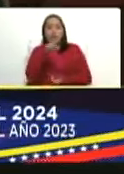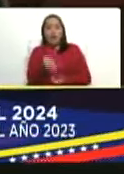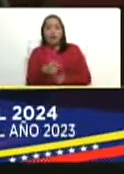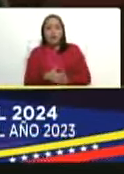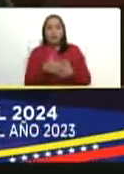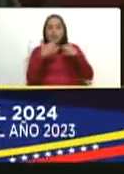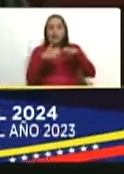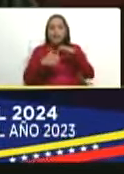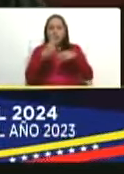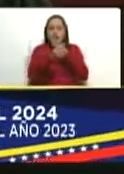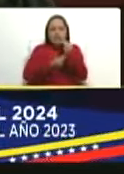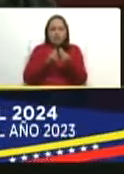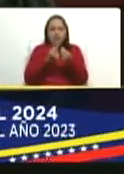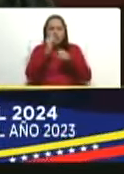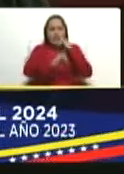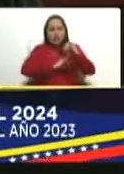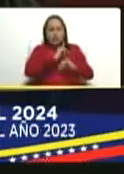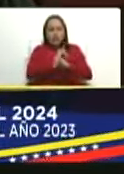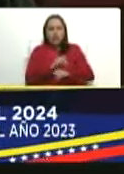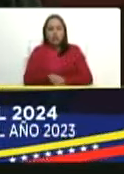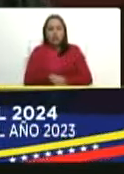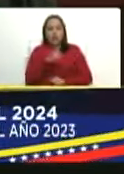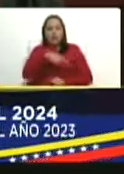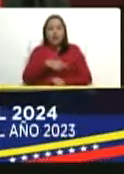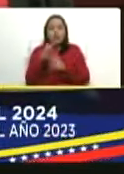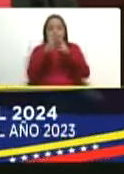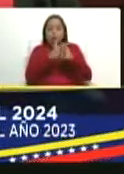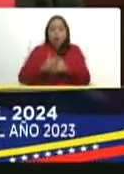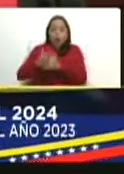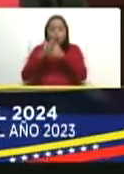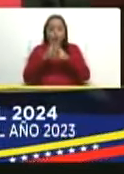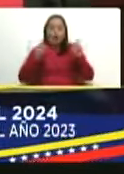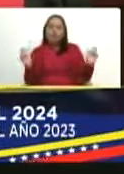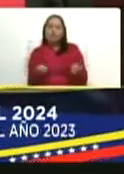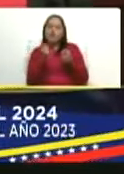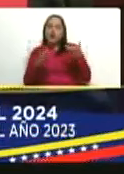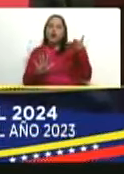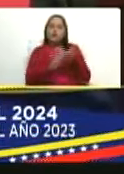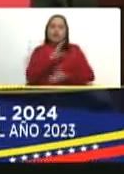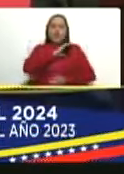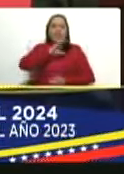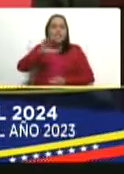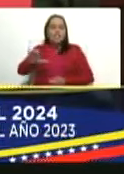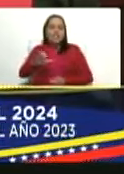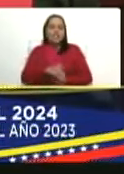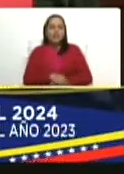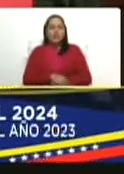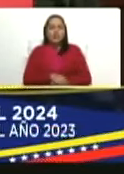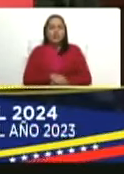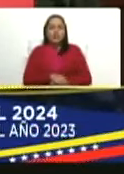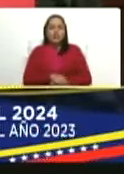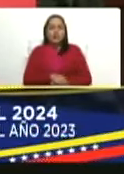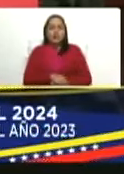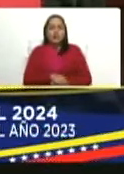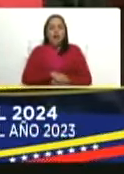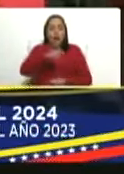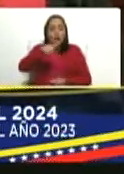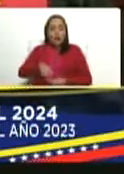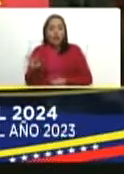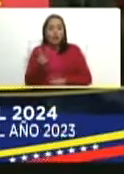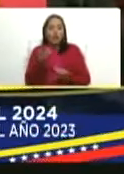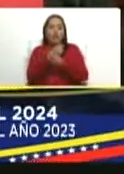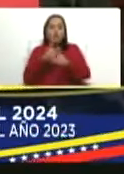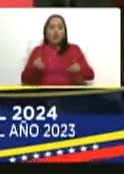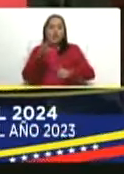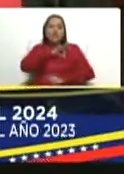financieros internacionales, para los Estados Unidos, promotor de su soberanía imperial, nuestro Estado democrático, social,